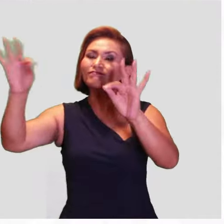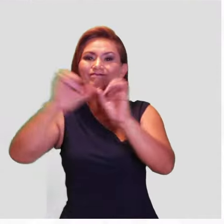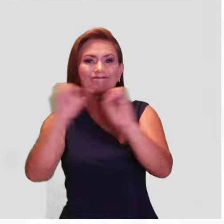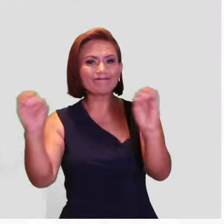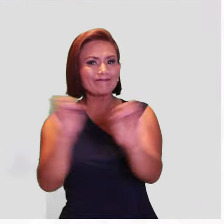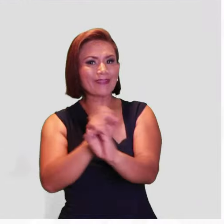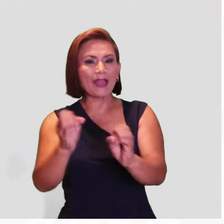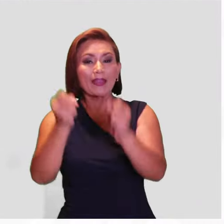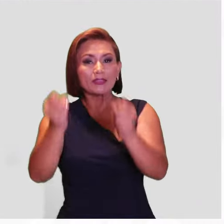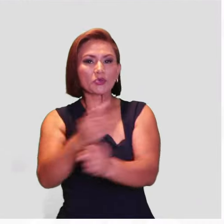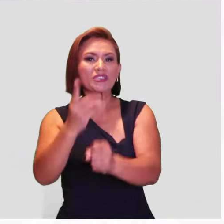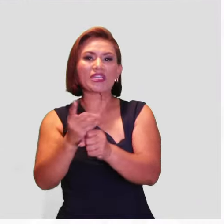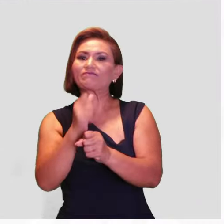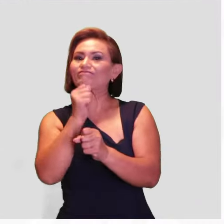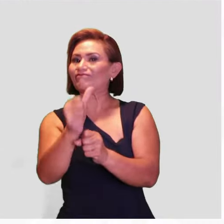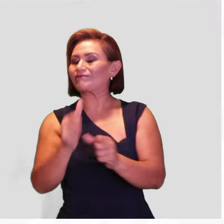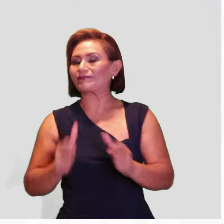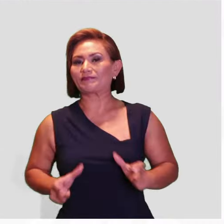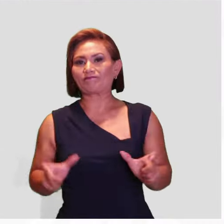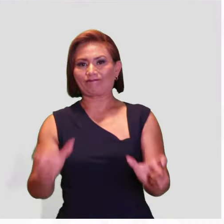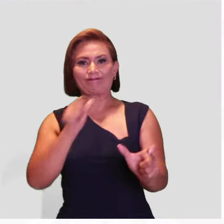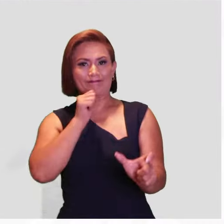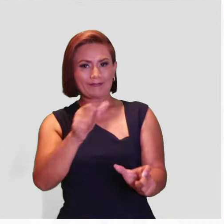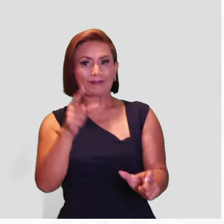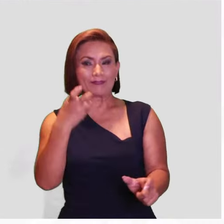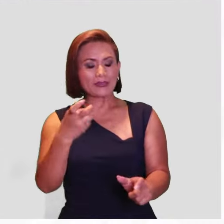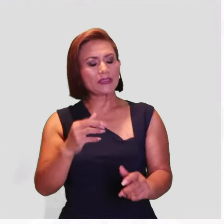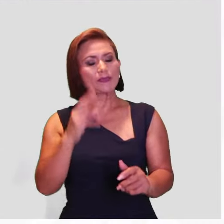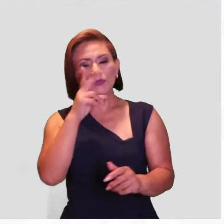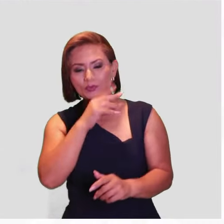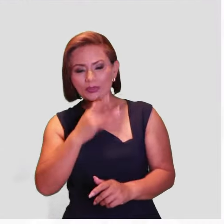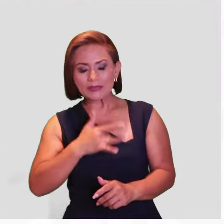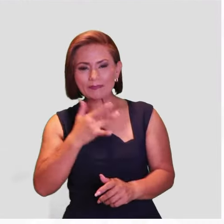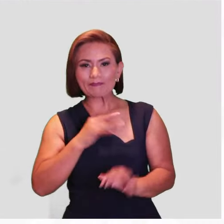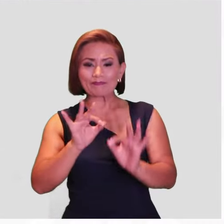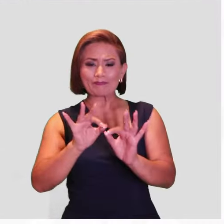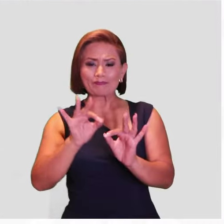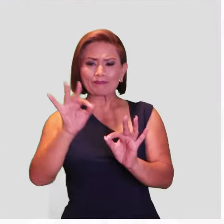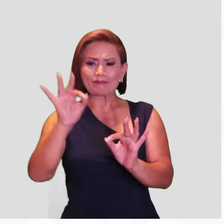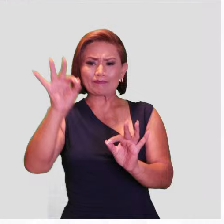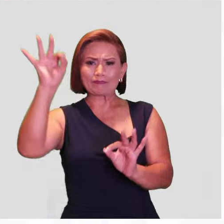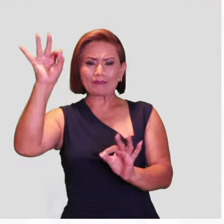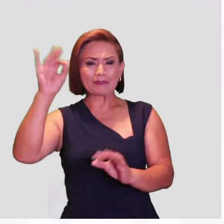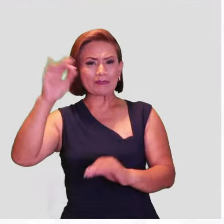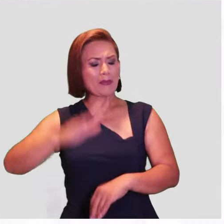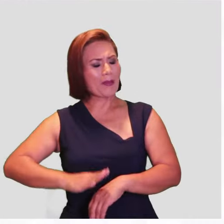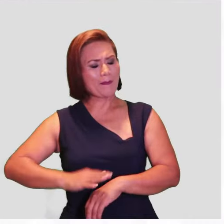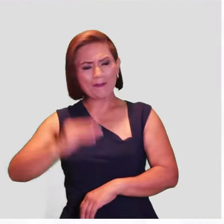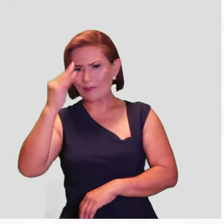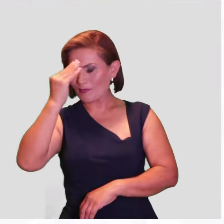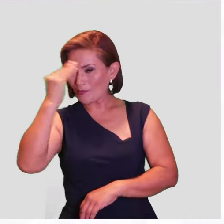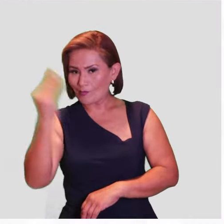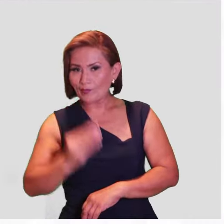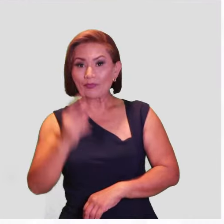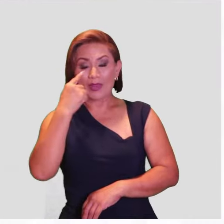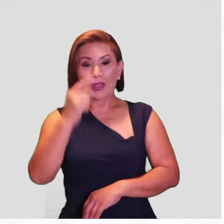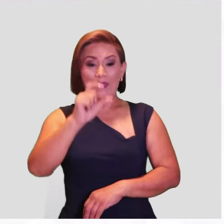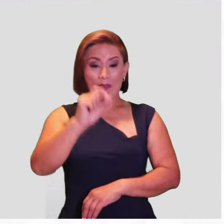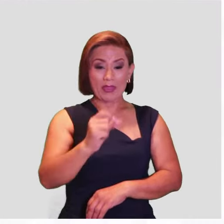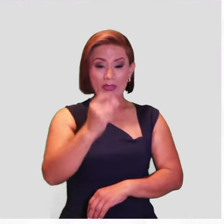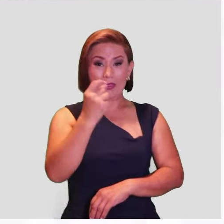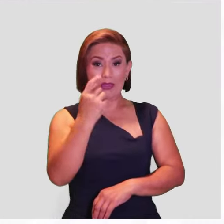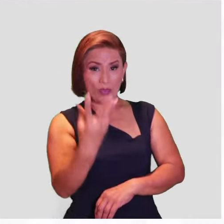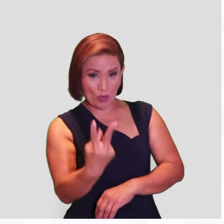pública. En seguridad, la tasa delictiva es preocupante. Hay incrementos alarmantes de 22 a 42 casos de